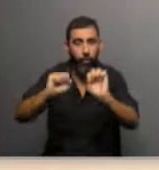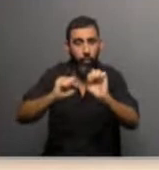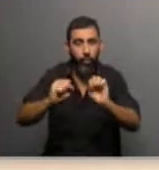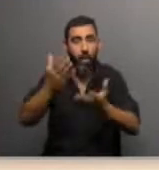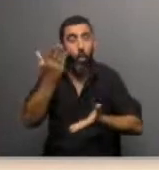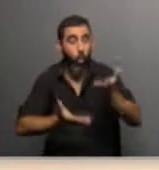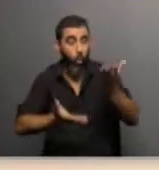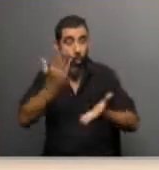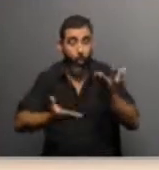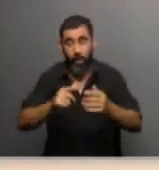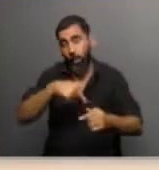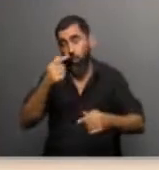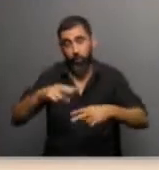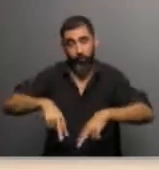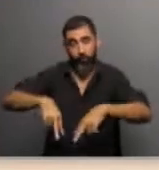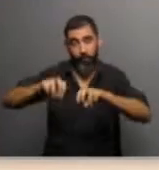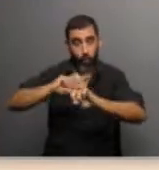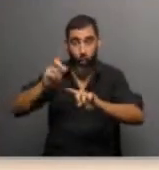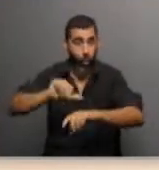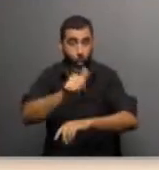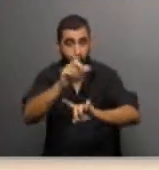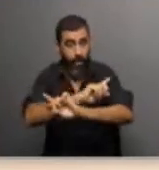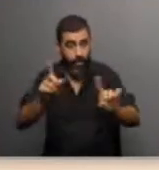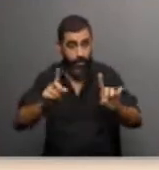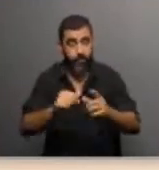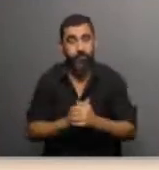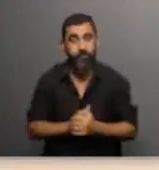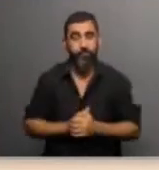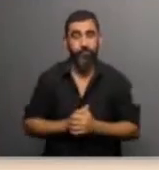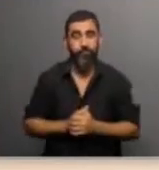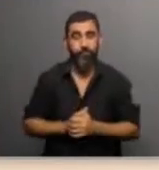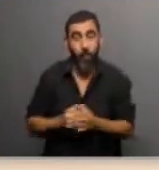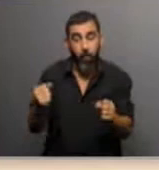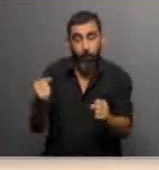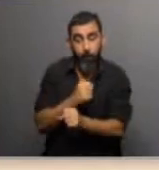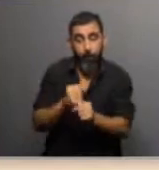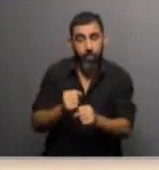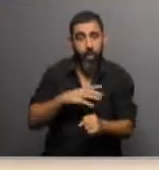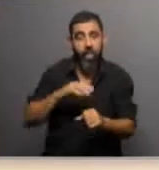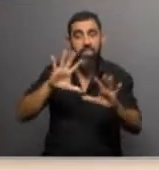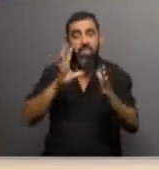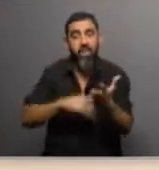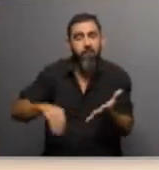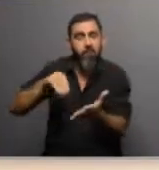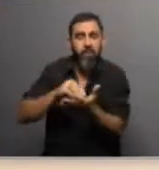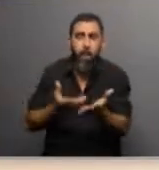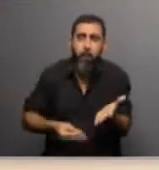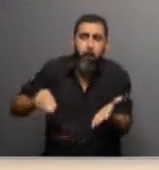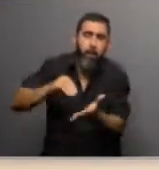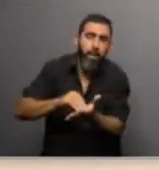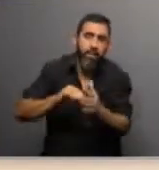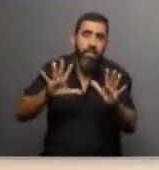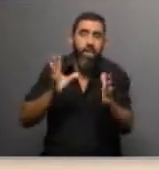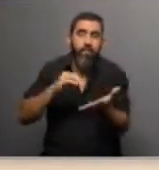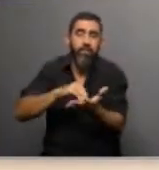comparó con otros investigadores que no ganaron el premio Nobel y los premios Nobel tenían 10 veces más hobbies que